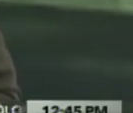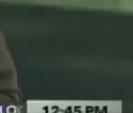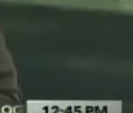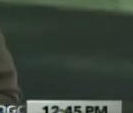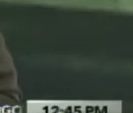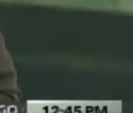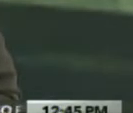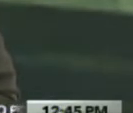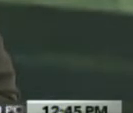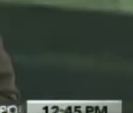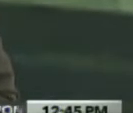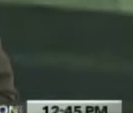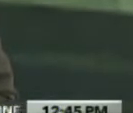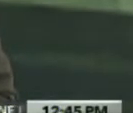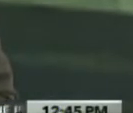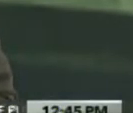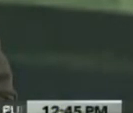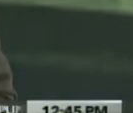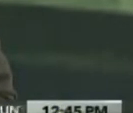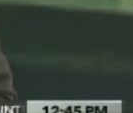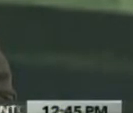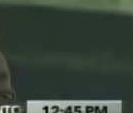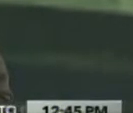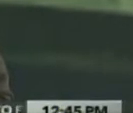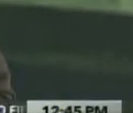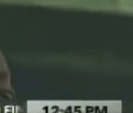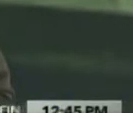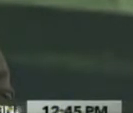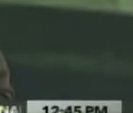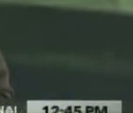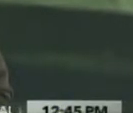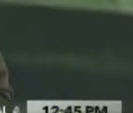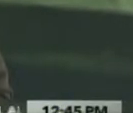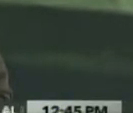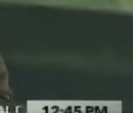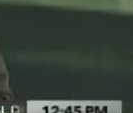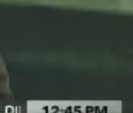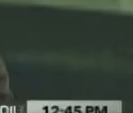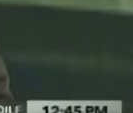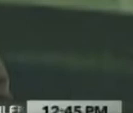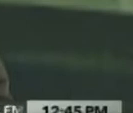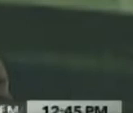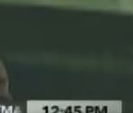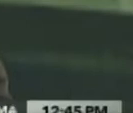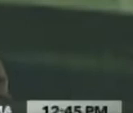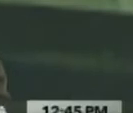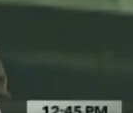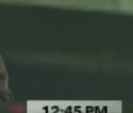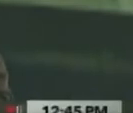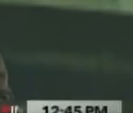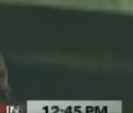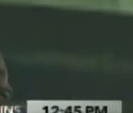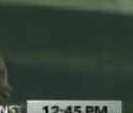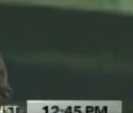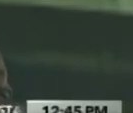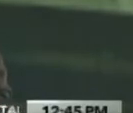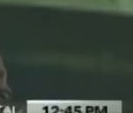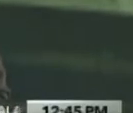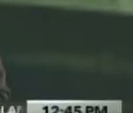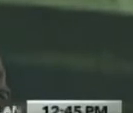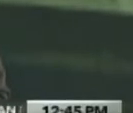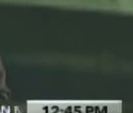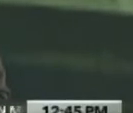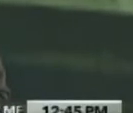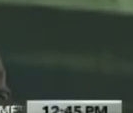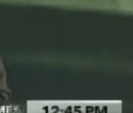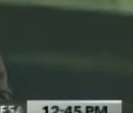Así es, Jocelyn, en las taquillas del Teatro de la Ciudad Capital, bueno, se inició la preventa al público de